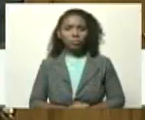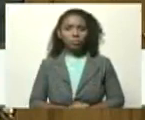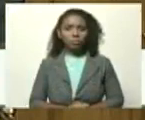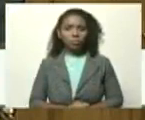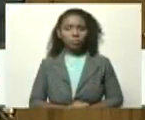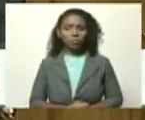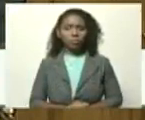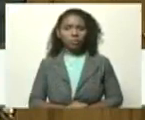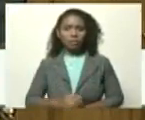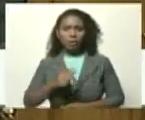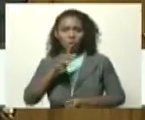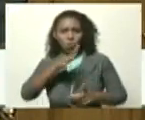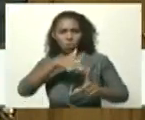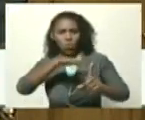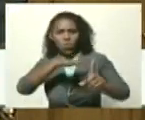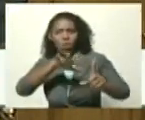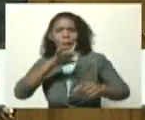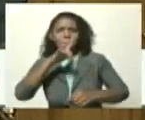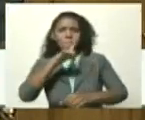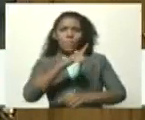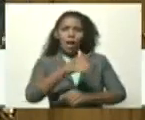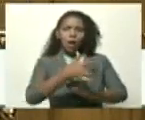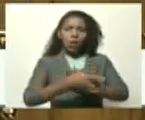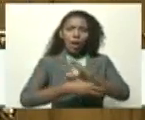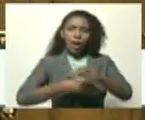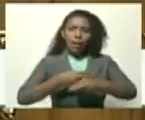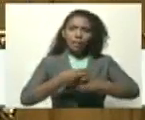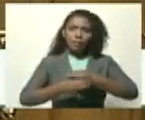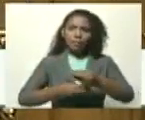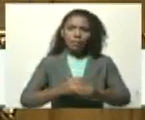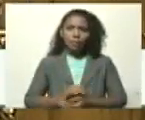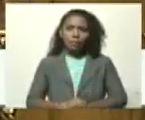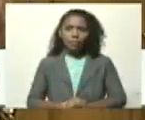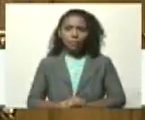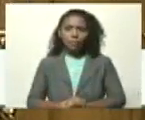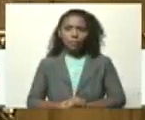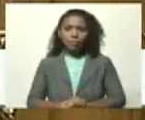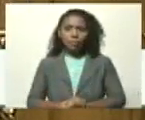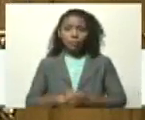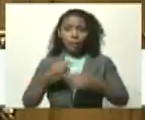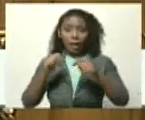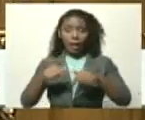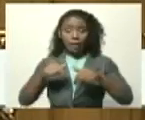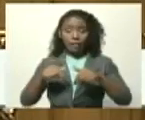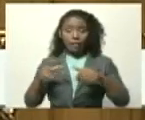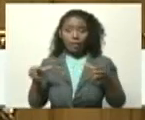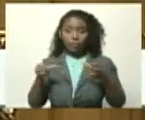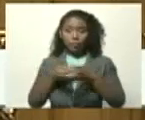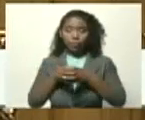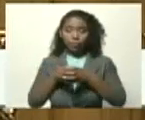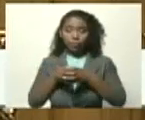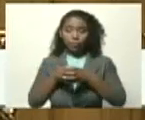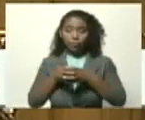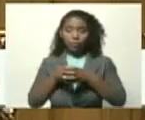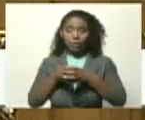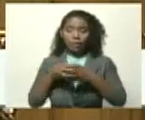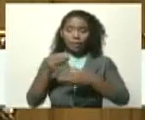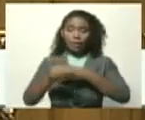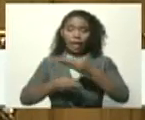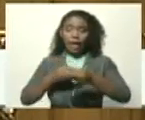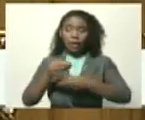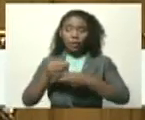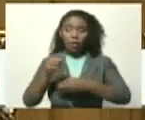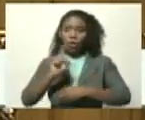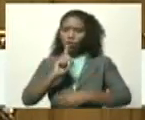de maldad diseminada, este recinto fue utilizado, y no